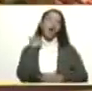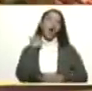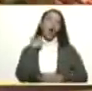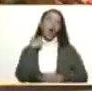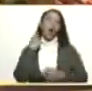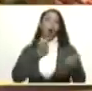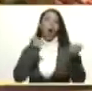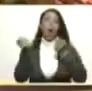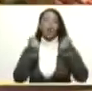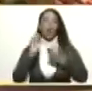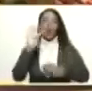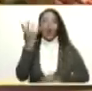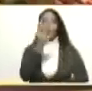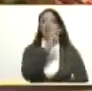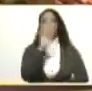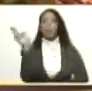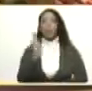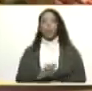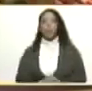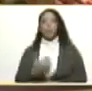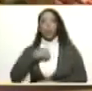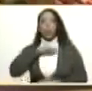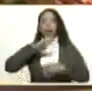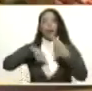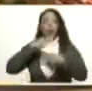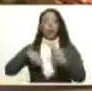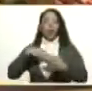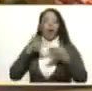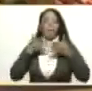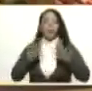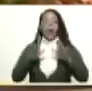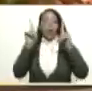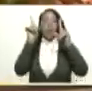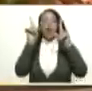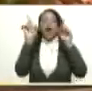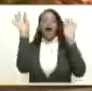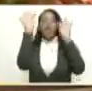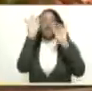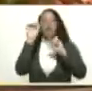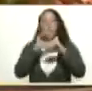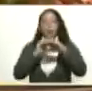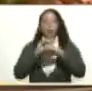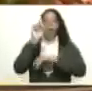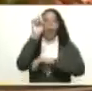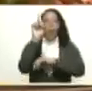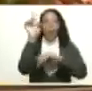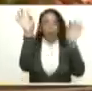República. Nuestra revolución nació como una alternativa